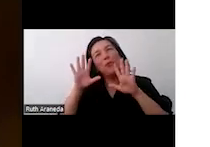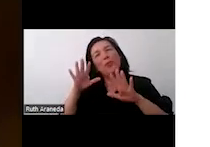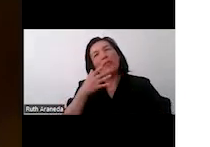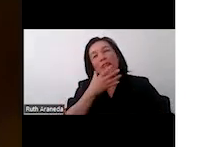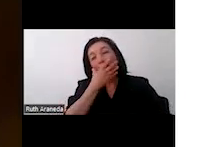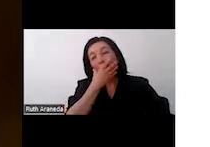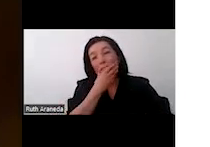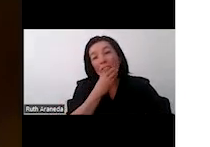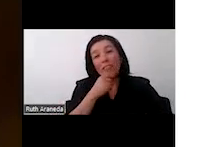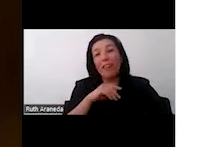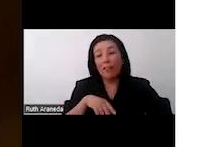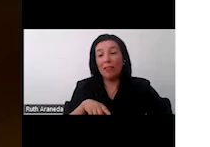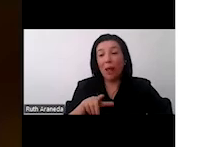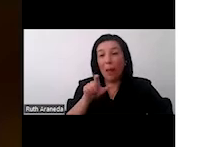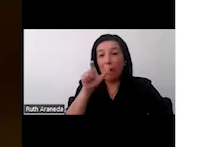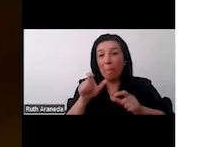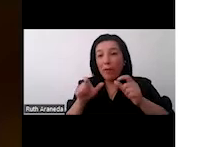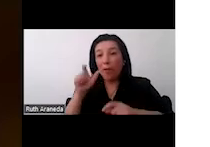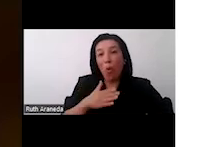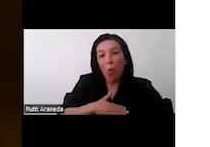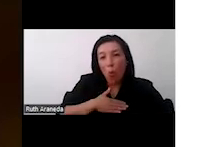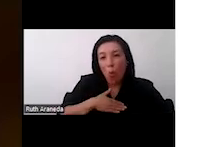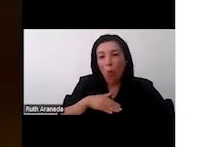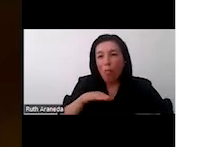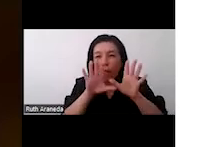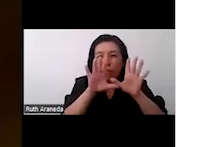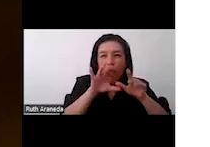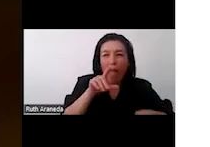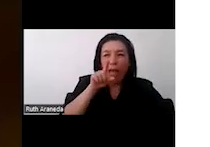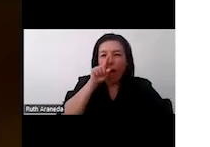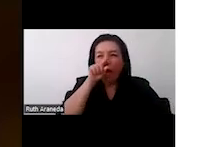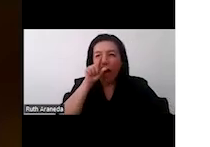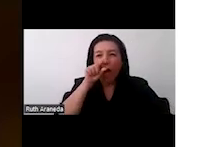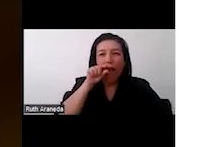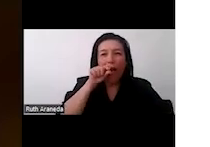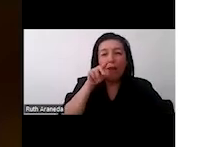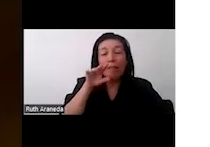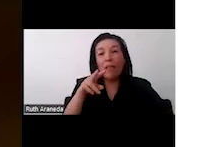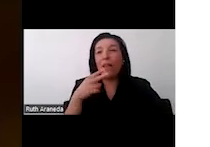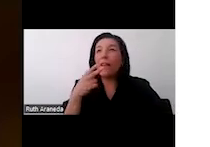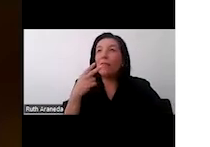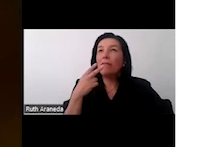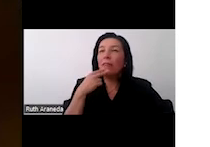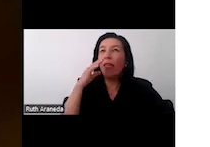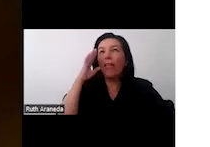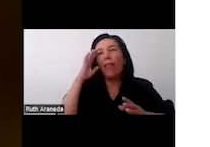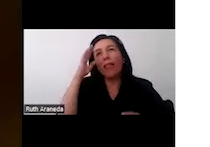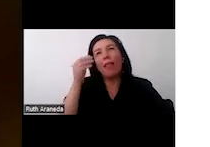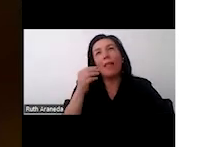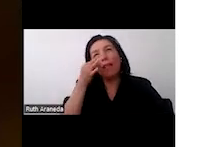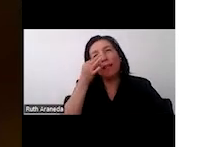La mayoría de las personas que siguen a las aves y que hacen su vida en torno a ellas es porque las